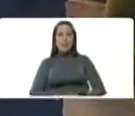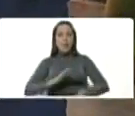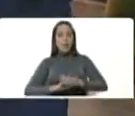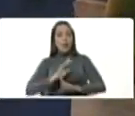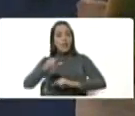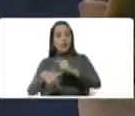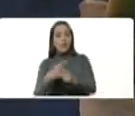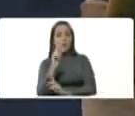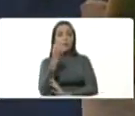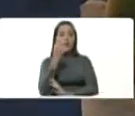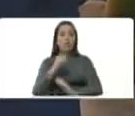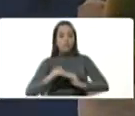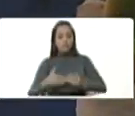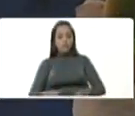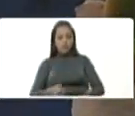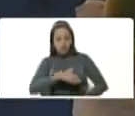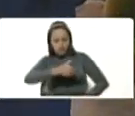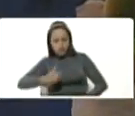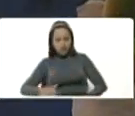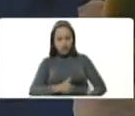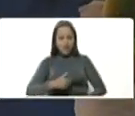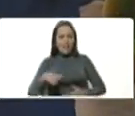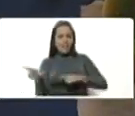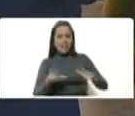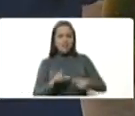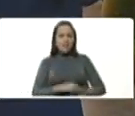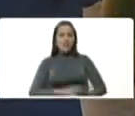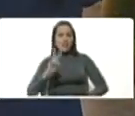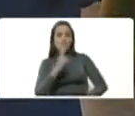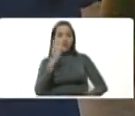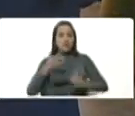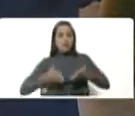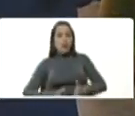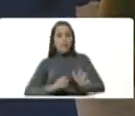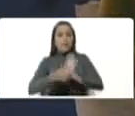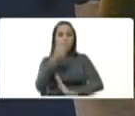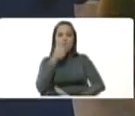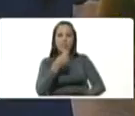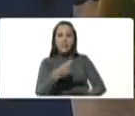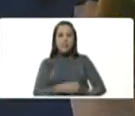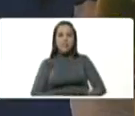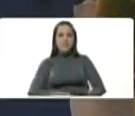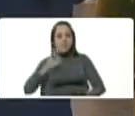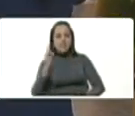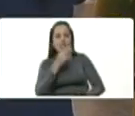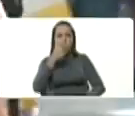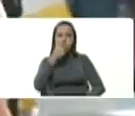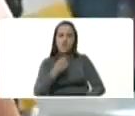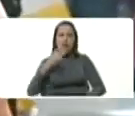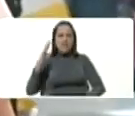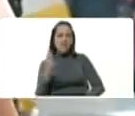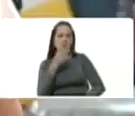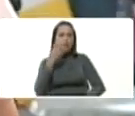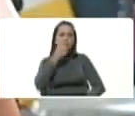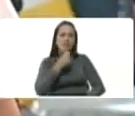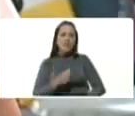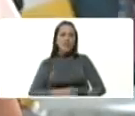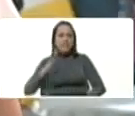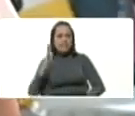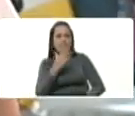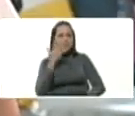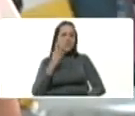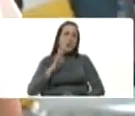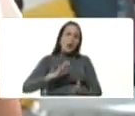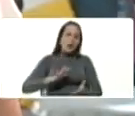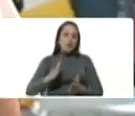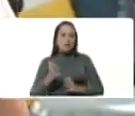parto ya queda todo listo. Claro, así es. Y entonces el segundo parto es más fácil, claro, el tercero más fácil, el cuarto, el quinto de repente